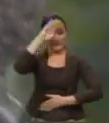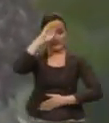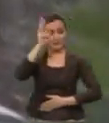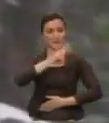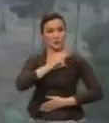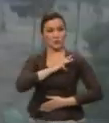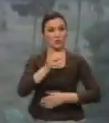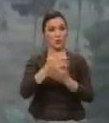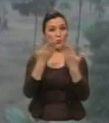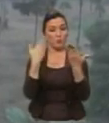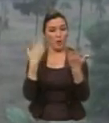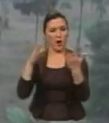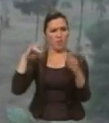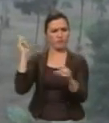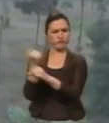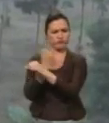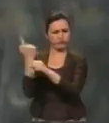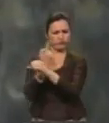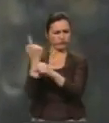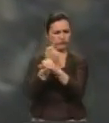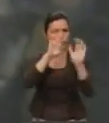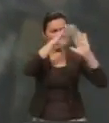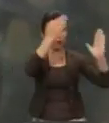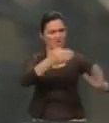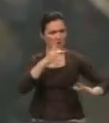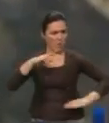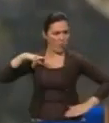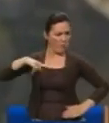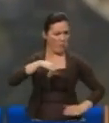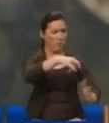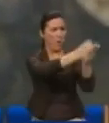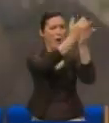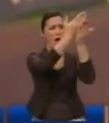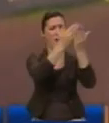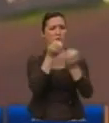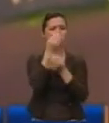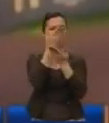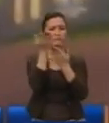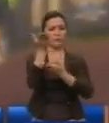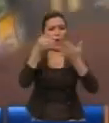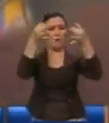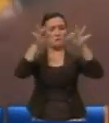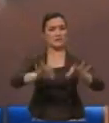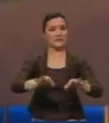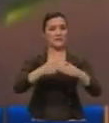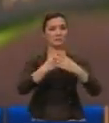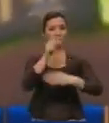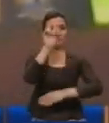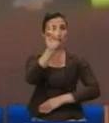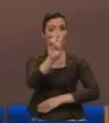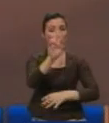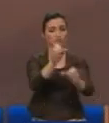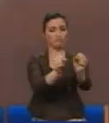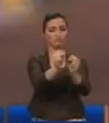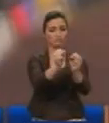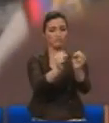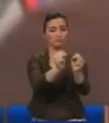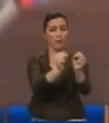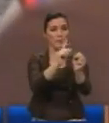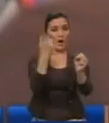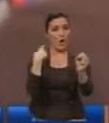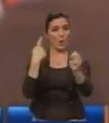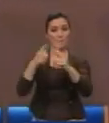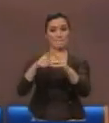al noroccidente de la ciudad de Puyo en la provincia de Pastaza. Según las primeras informaciones oficiales, en el avión se encontraban dos pilotos, un mecánico y